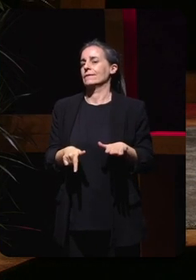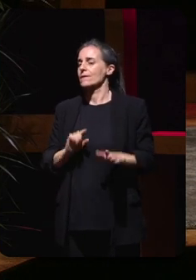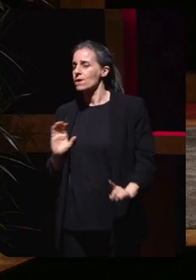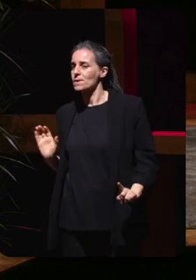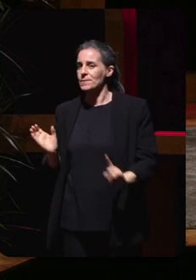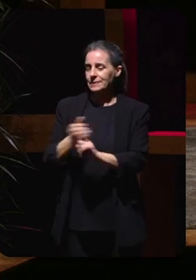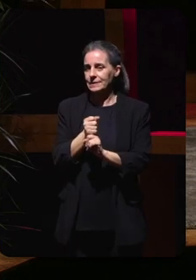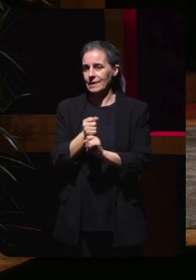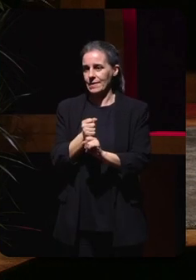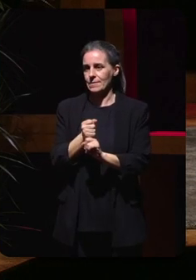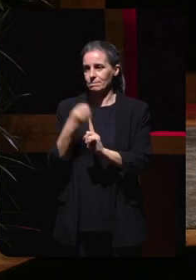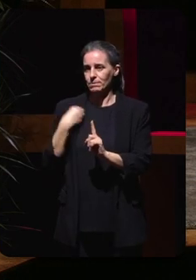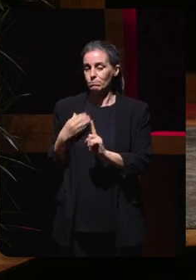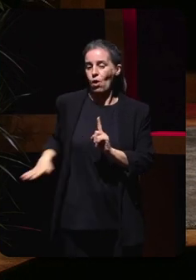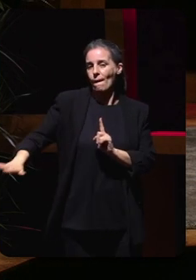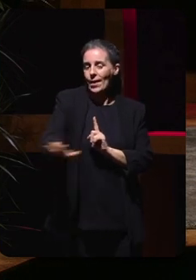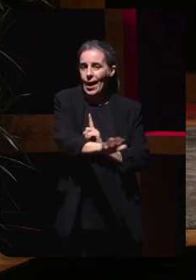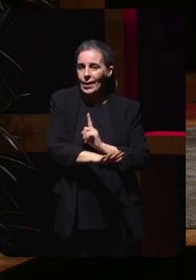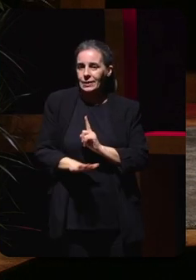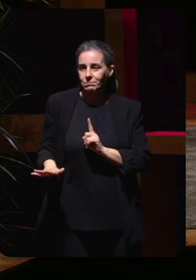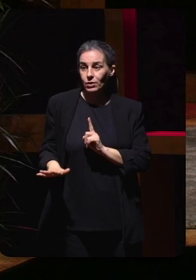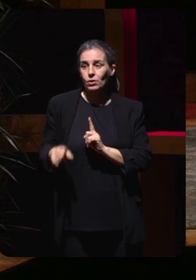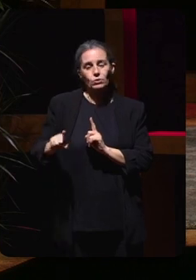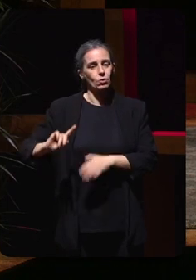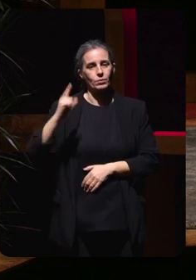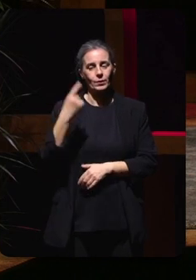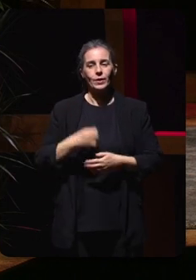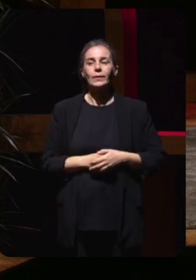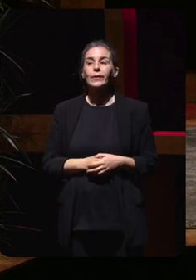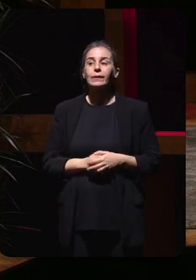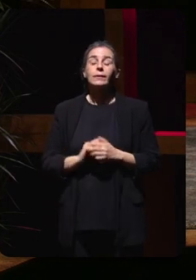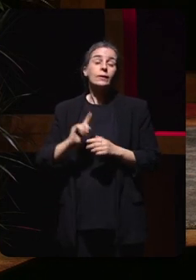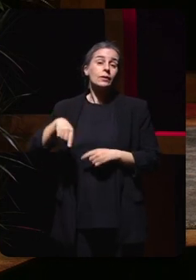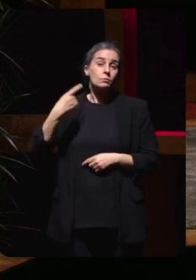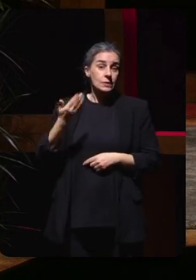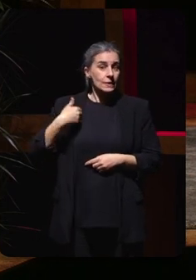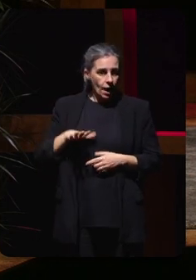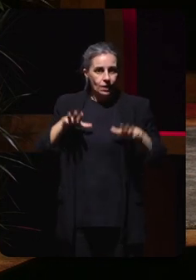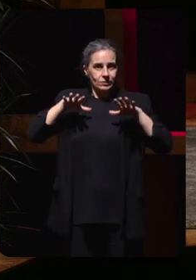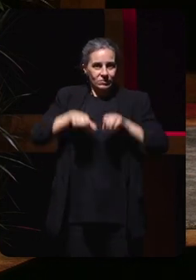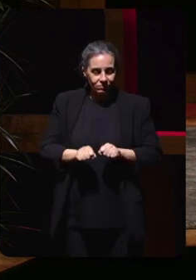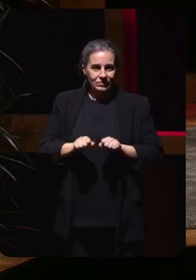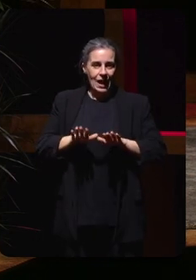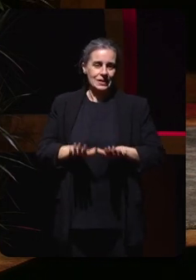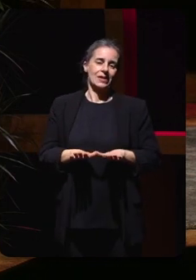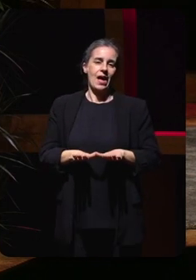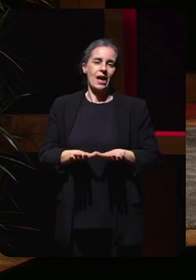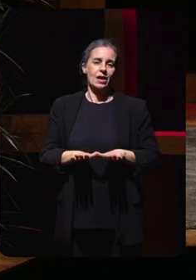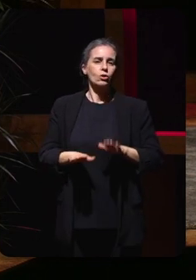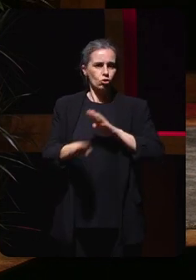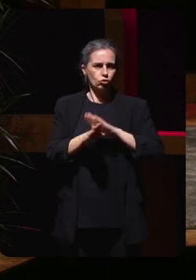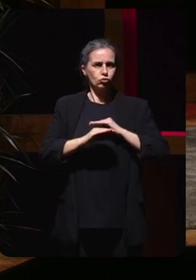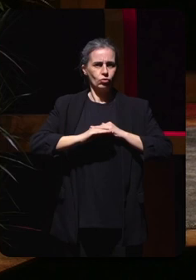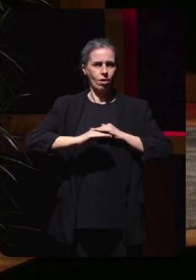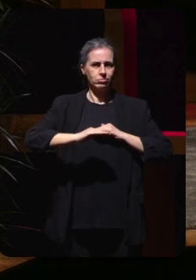conseguir estar en un espacio, ¿no? Eso era lo primero. Después, una vez estabas, por supuesto, mantenerte, ¿no?,